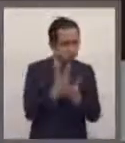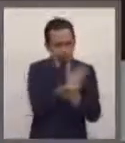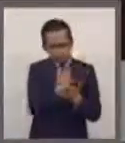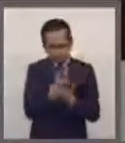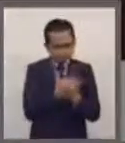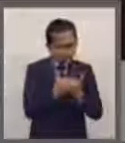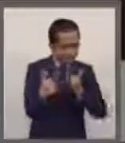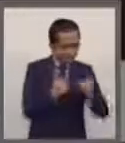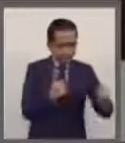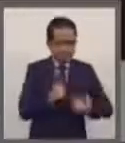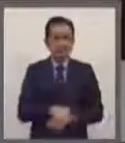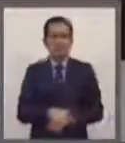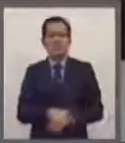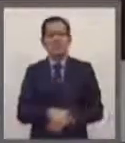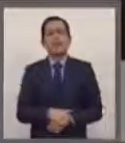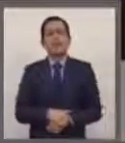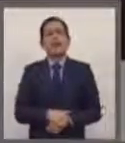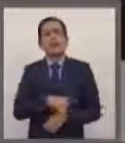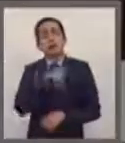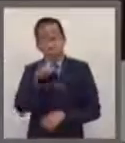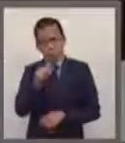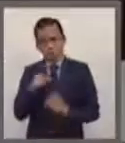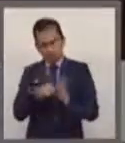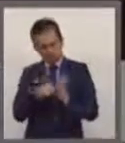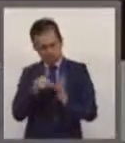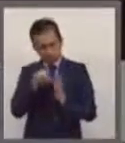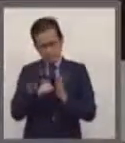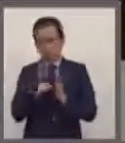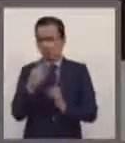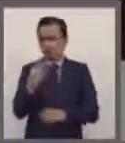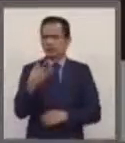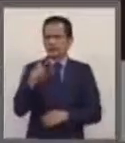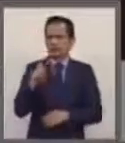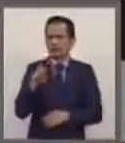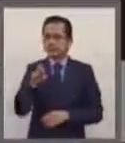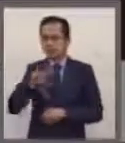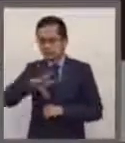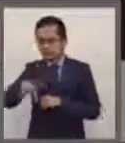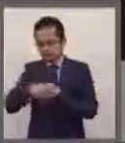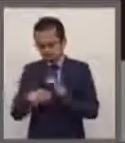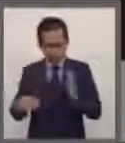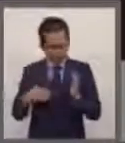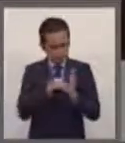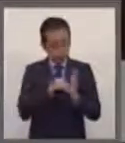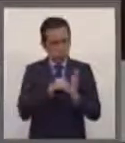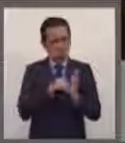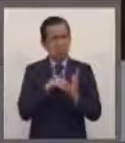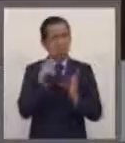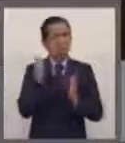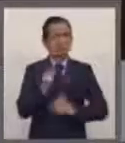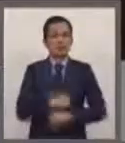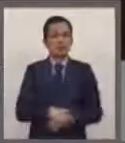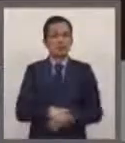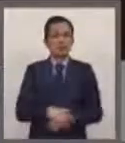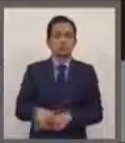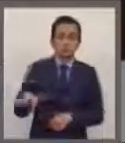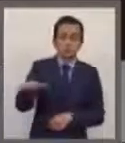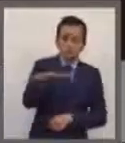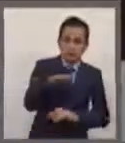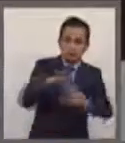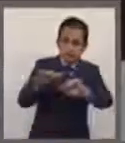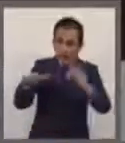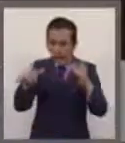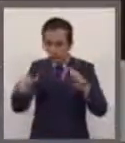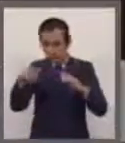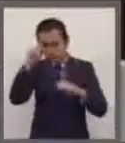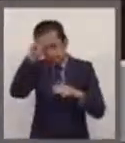Con la adición del artículo 3 ter se permite que la actividad minera contamine en forma